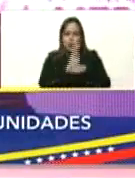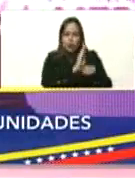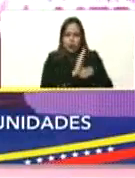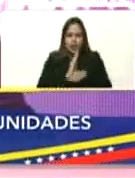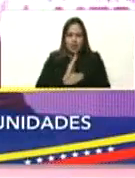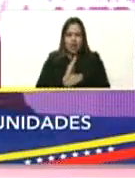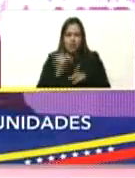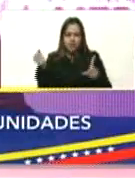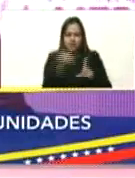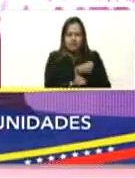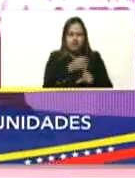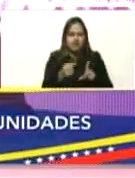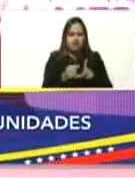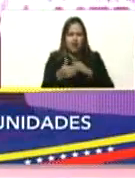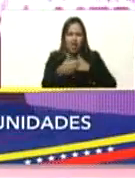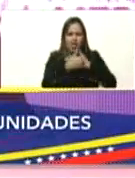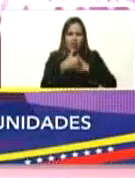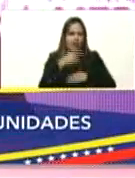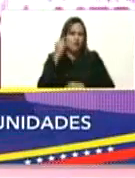de la violencia de género.